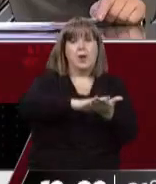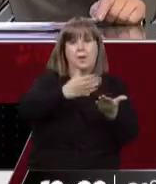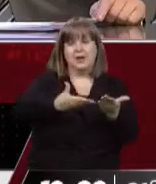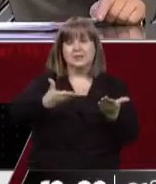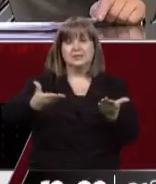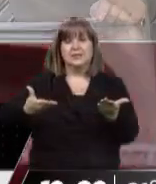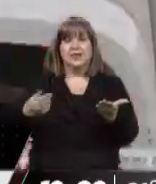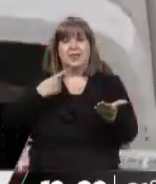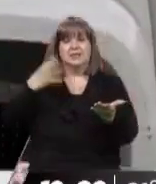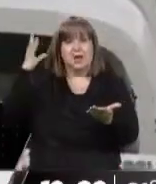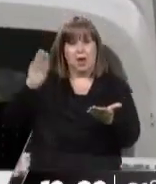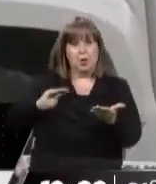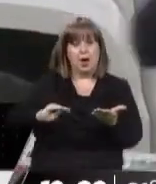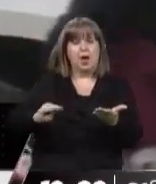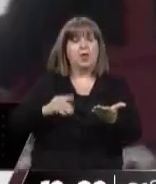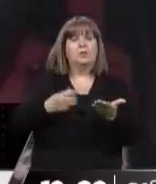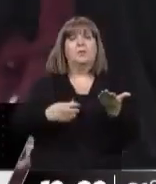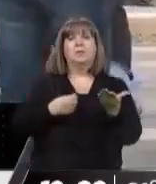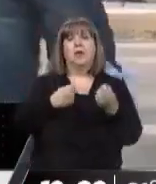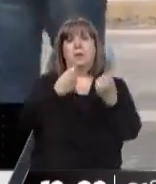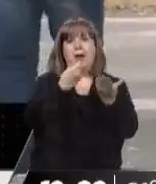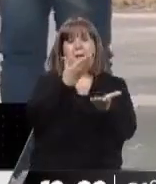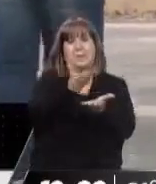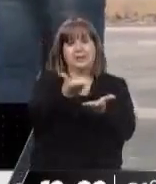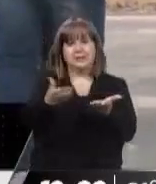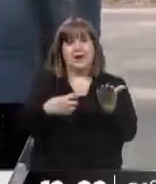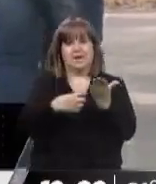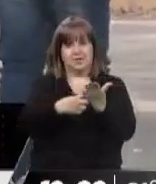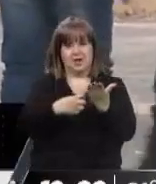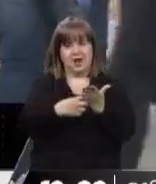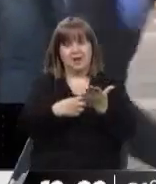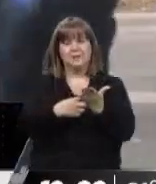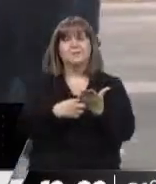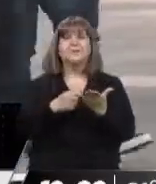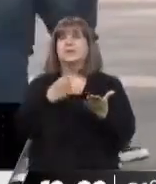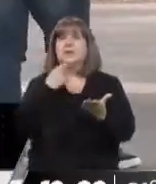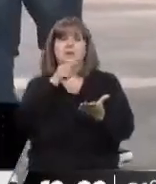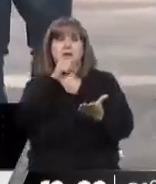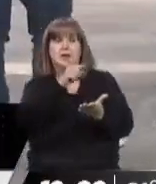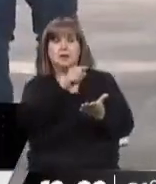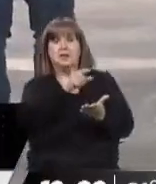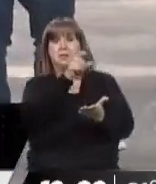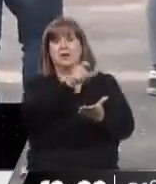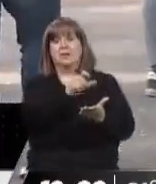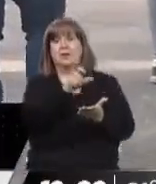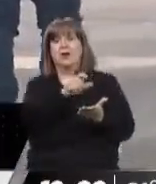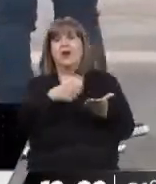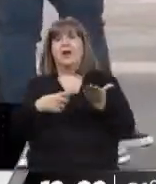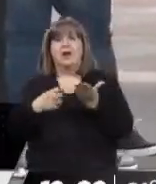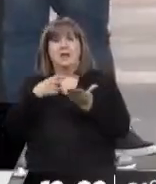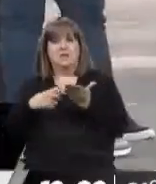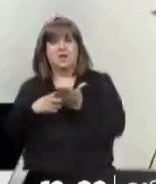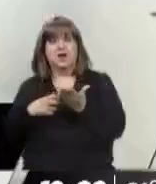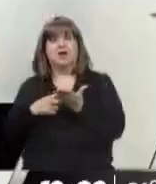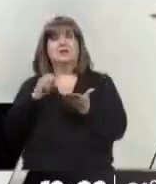defensa que tiene para plantear, y sobre todo es manifestar que la instrucción que está llevando adelante el fiscal